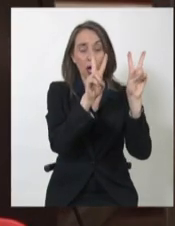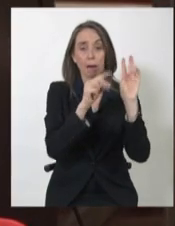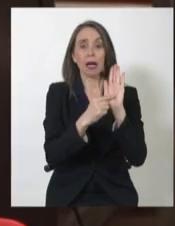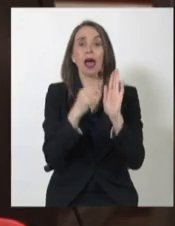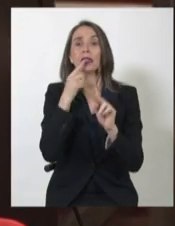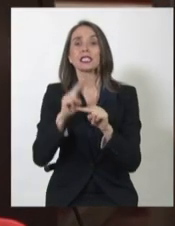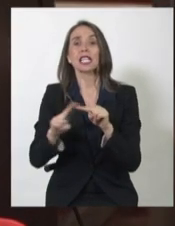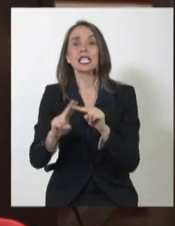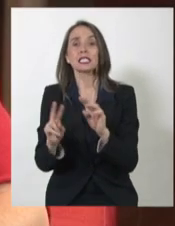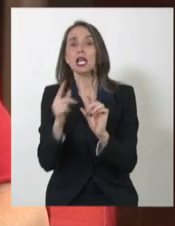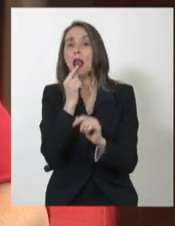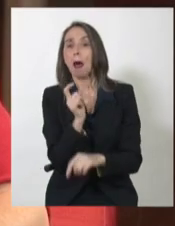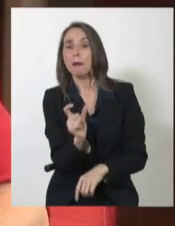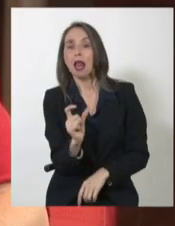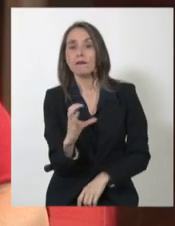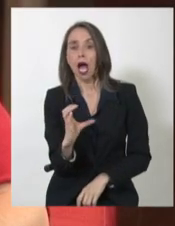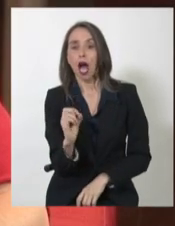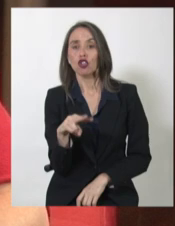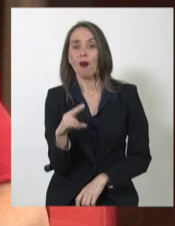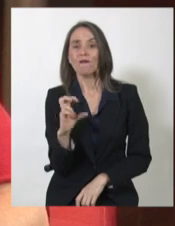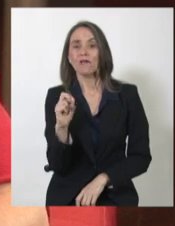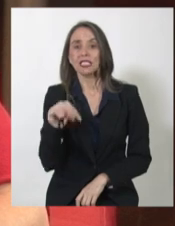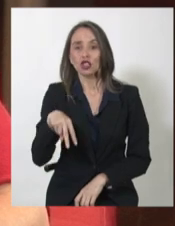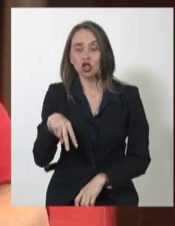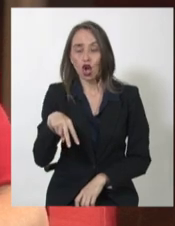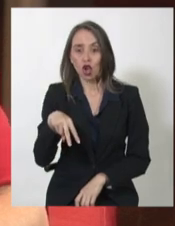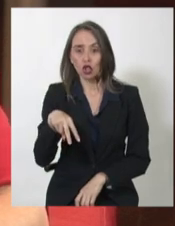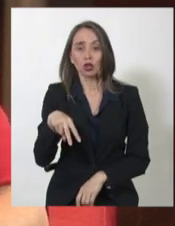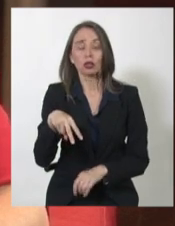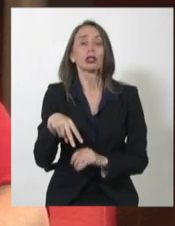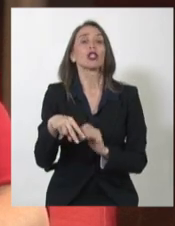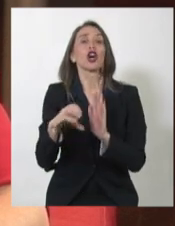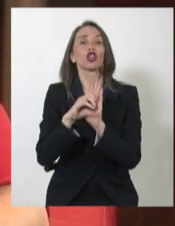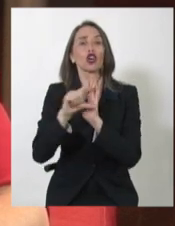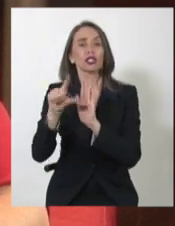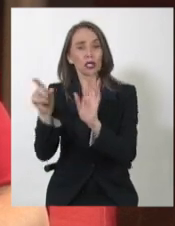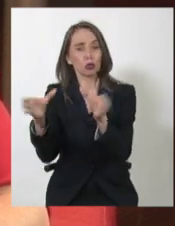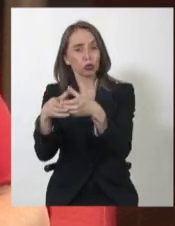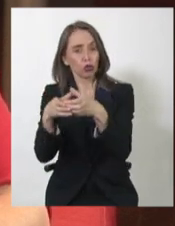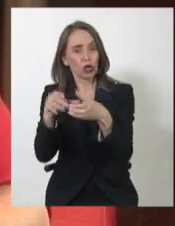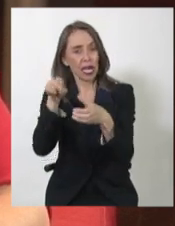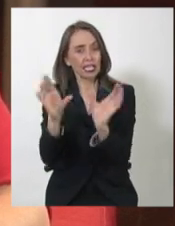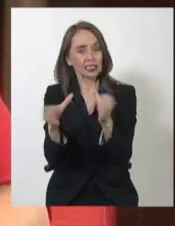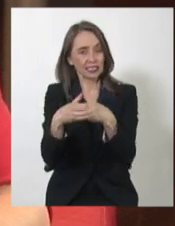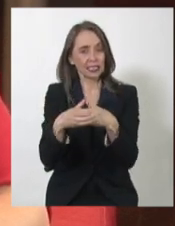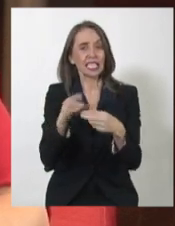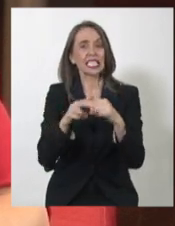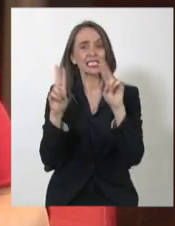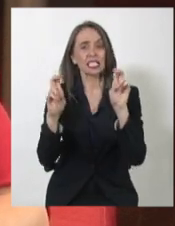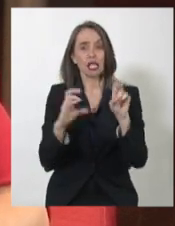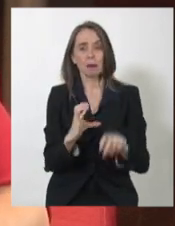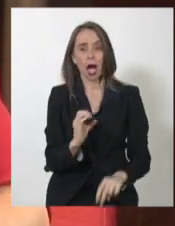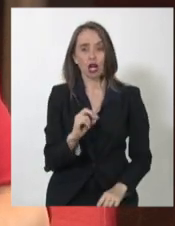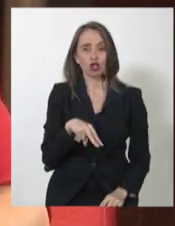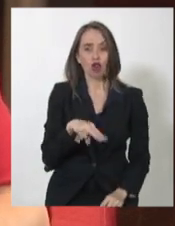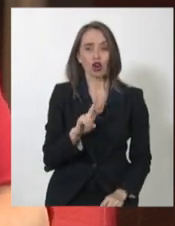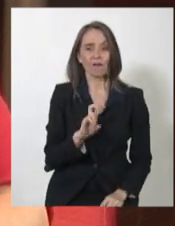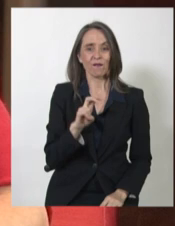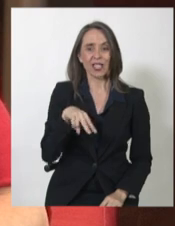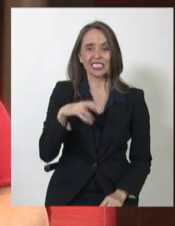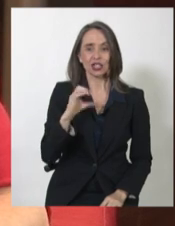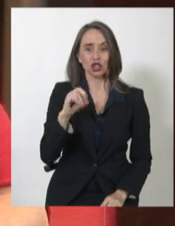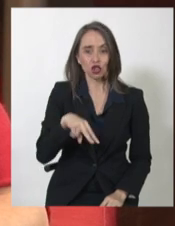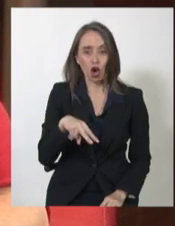convención constitucional, ¿no? De acuerdo a ustedes, ¿es esa convención constitucional una asamblea constituyente